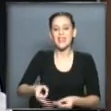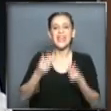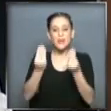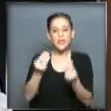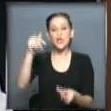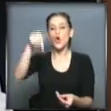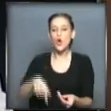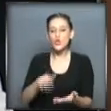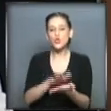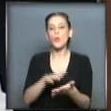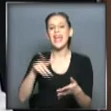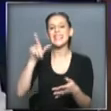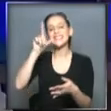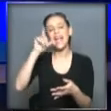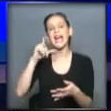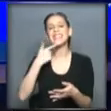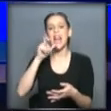en inmediaciones de la estación Castelar.